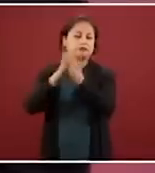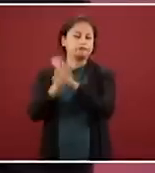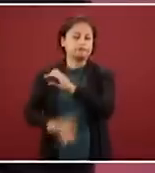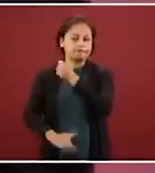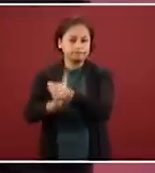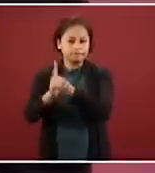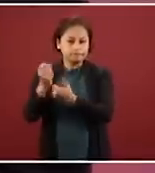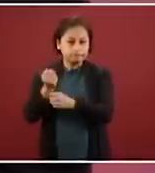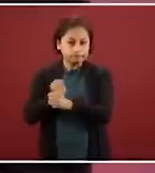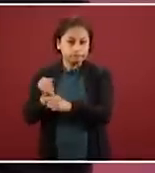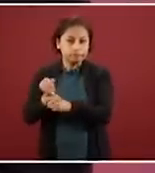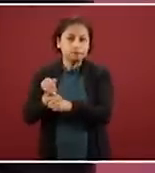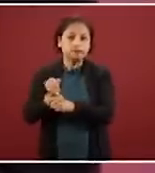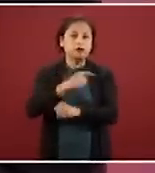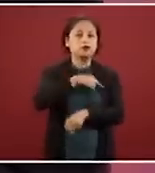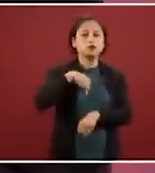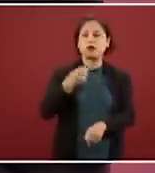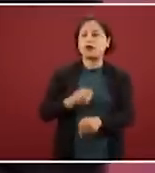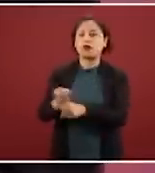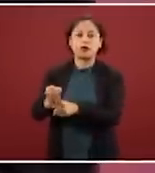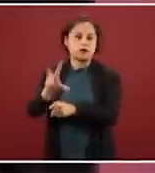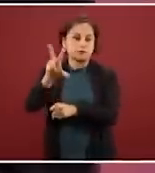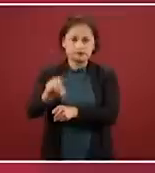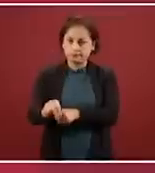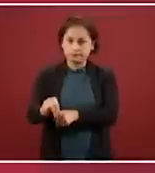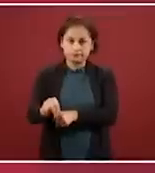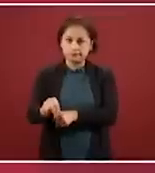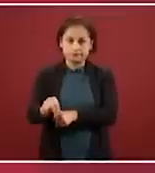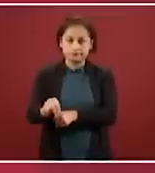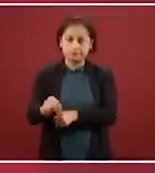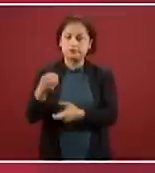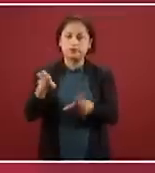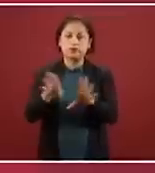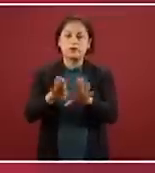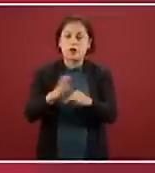el que no se aplique el mátalos en caliente,